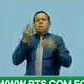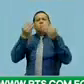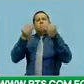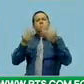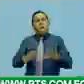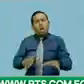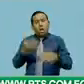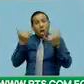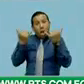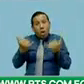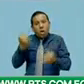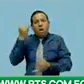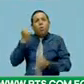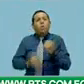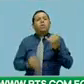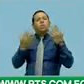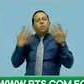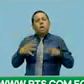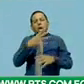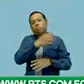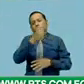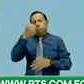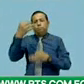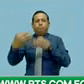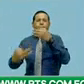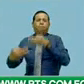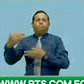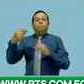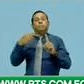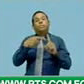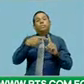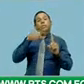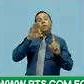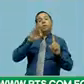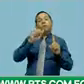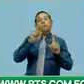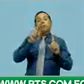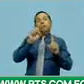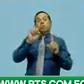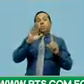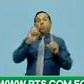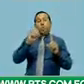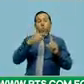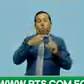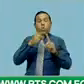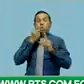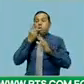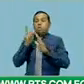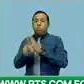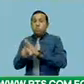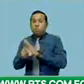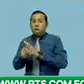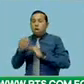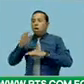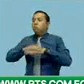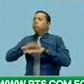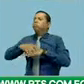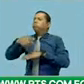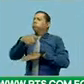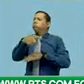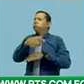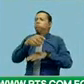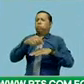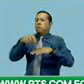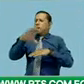fin desarrollarse. Fausto Lupera, el demandante, responsabilizó al Consejo Nacional Electoral, CNE. El señor